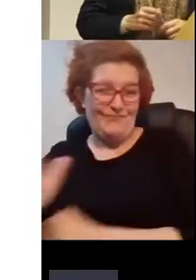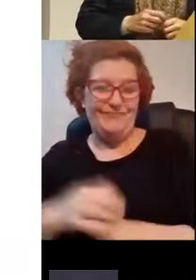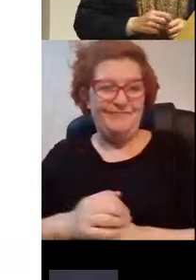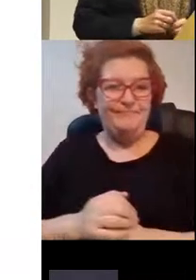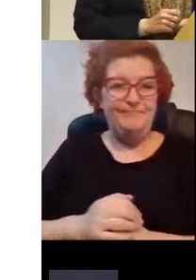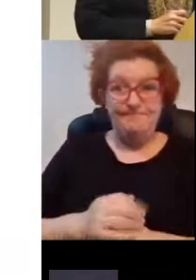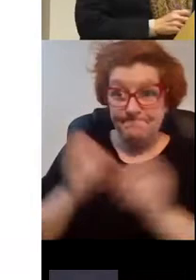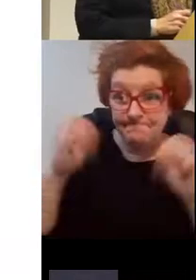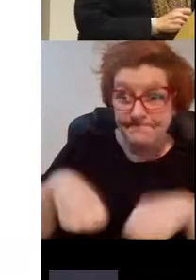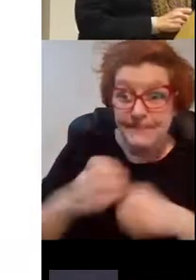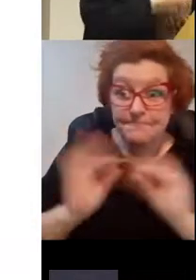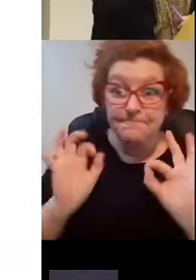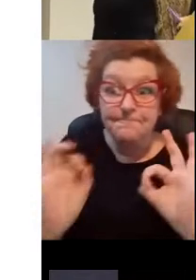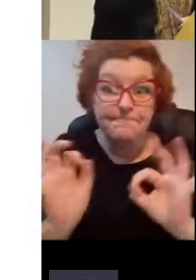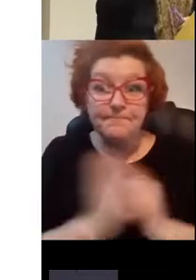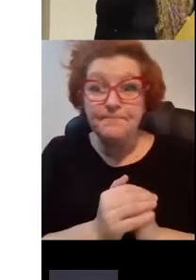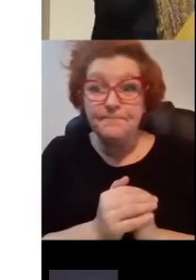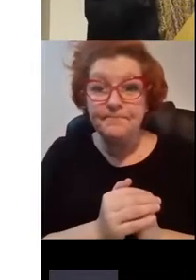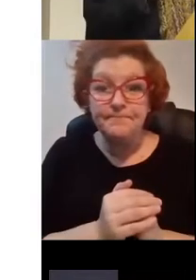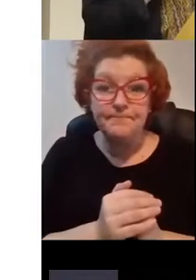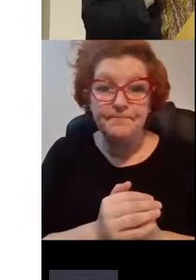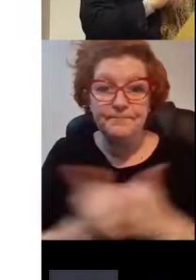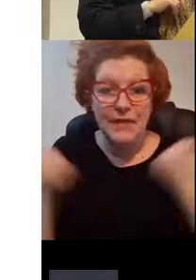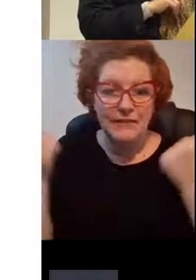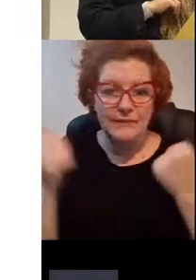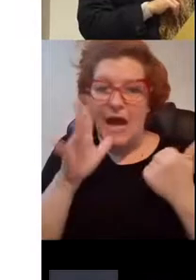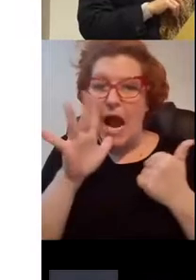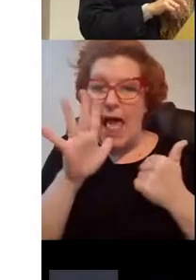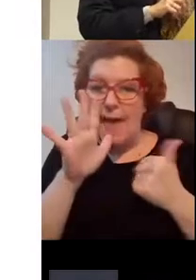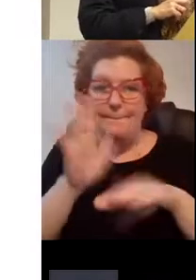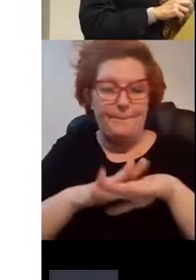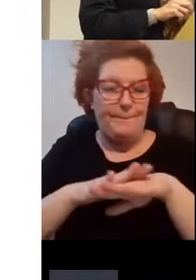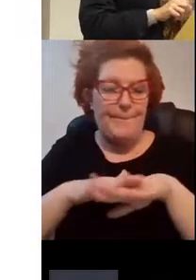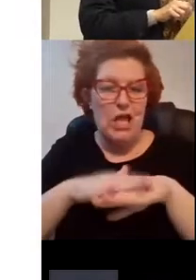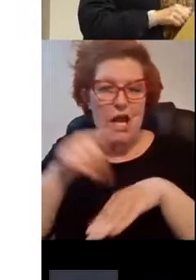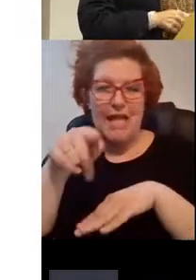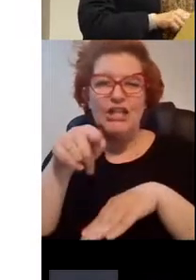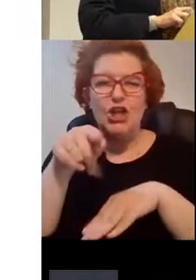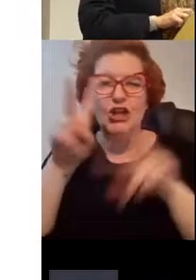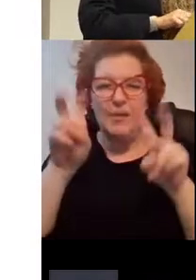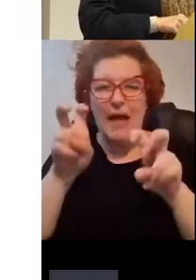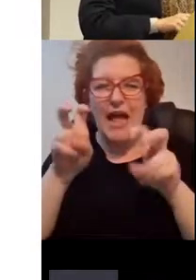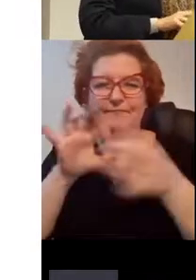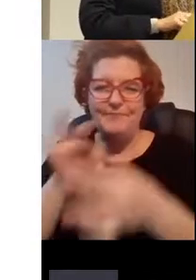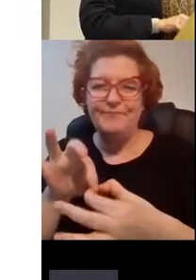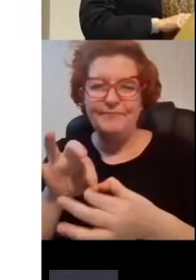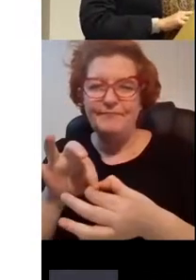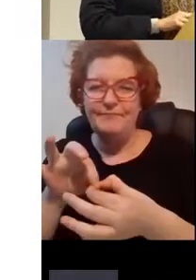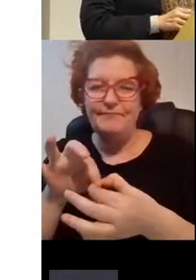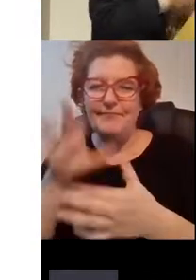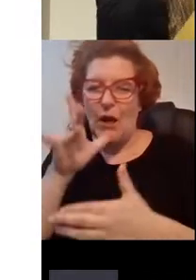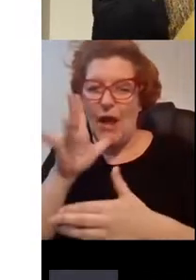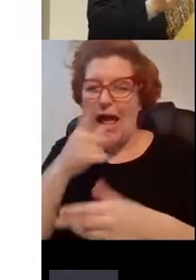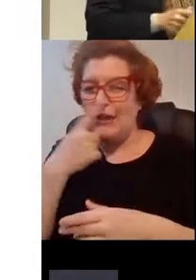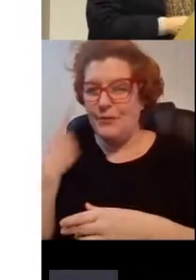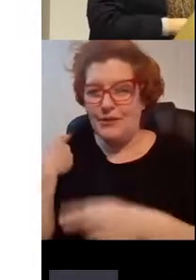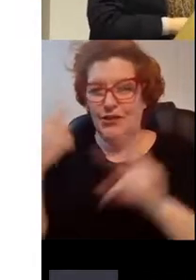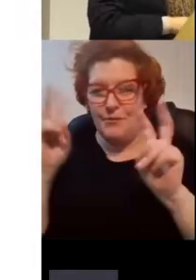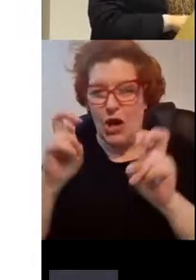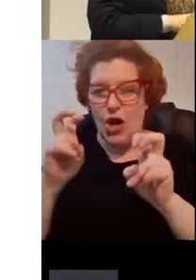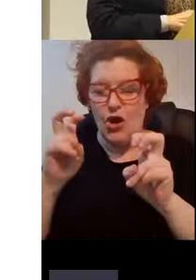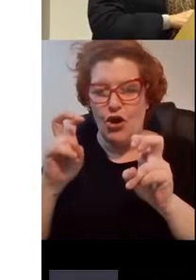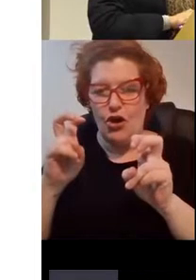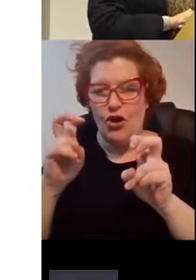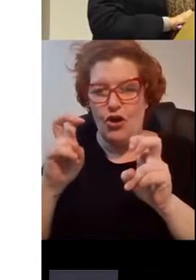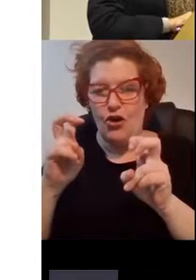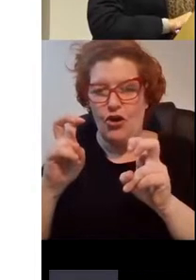Vale. Y estos son los que hemos trabajado este año pasado en Osos y actualmente